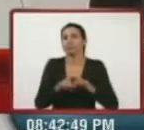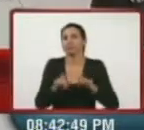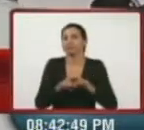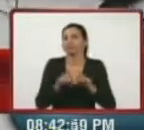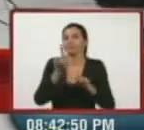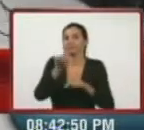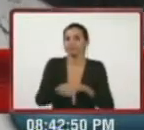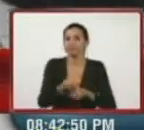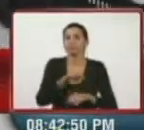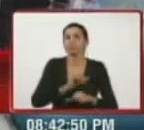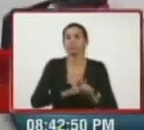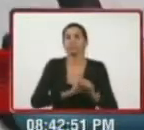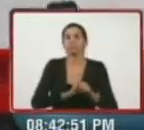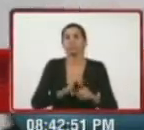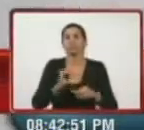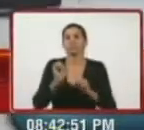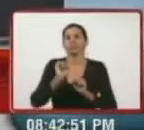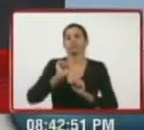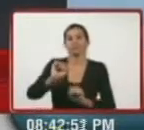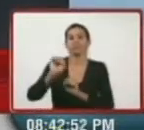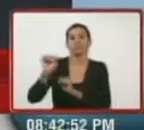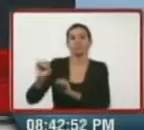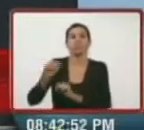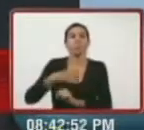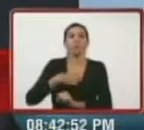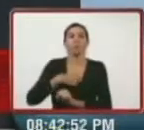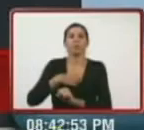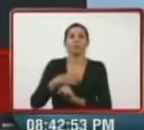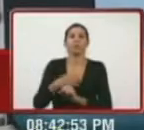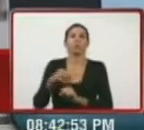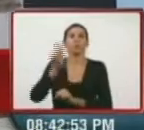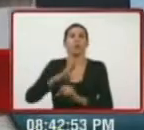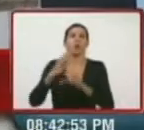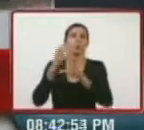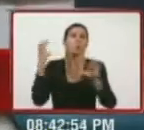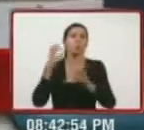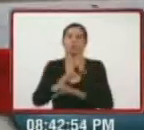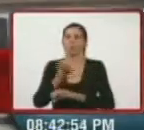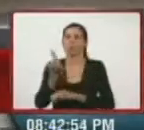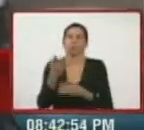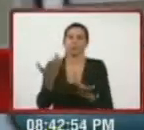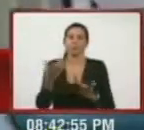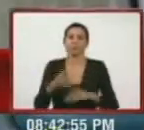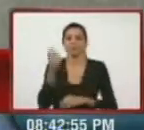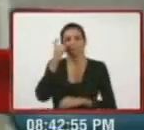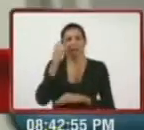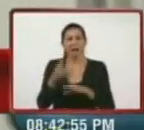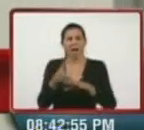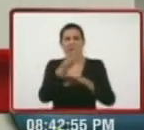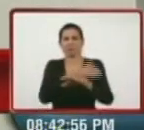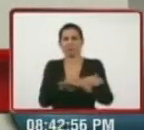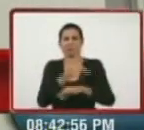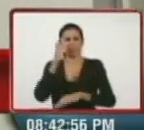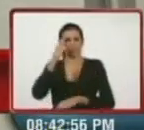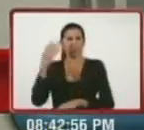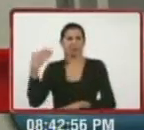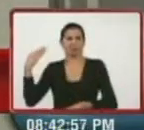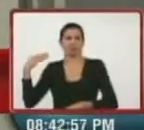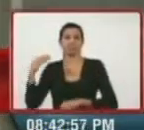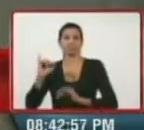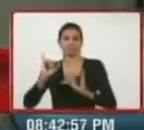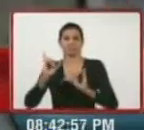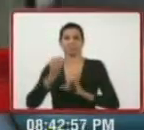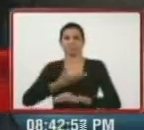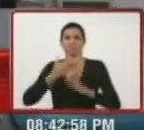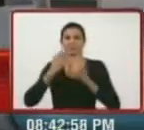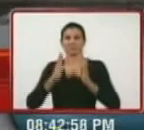el uso del transporte público. Es importante resaltar que días anteriores el alcalde se le